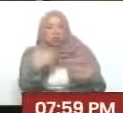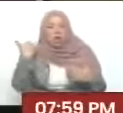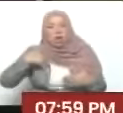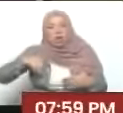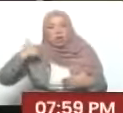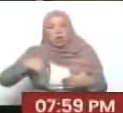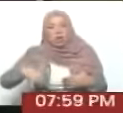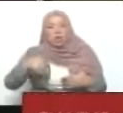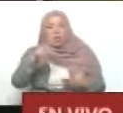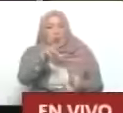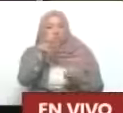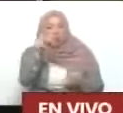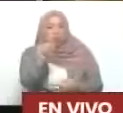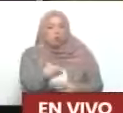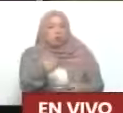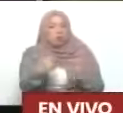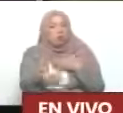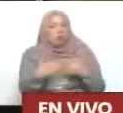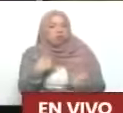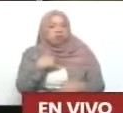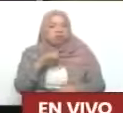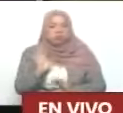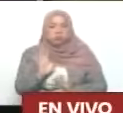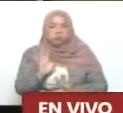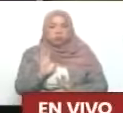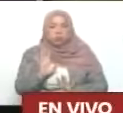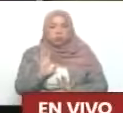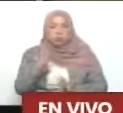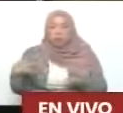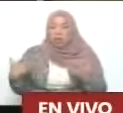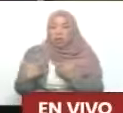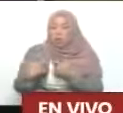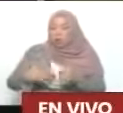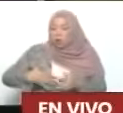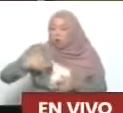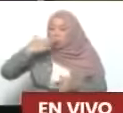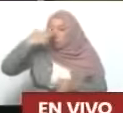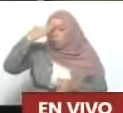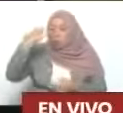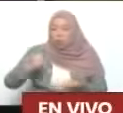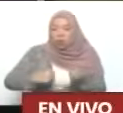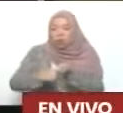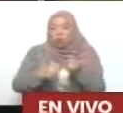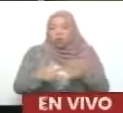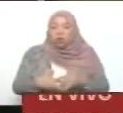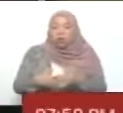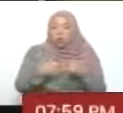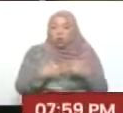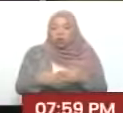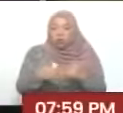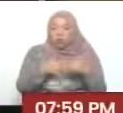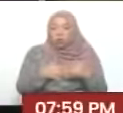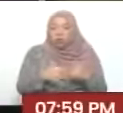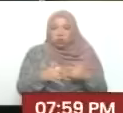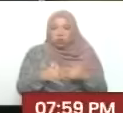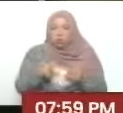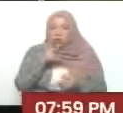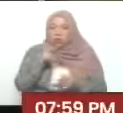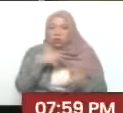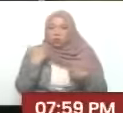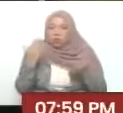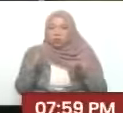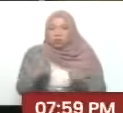guerra en Europa. Guerra en Oriente Medio, alimentada por los Estados Unidos. Genocidio